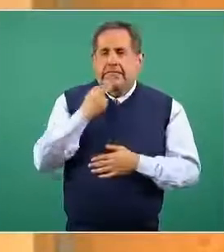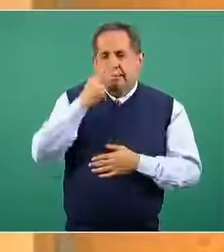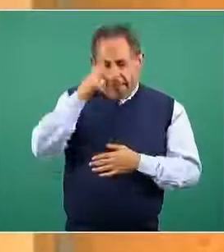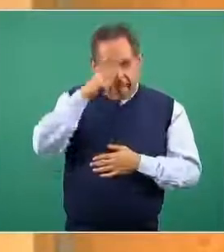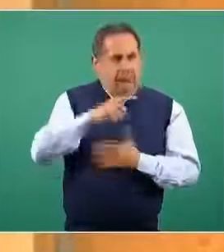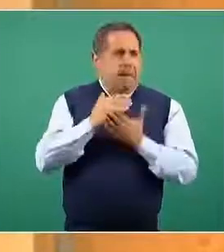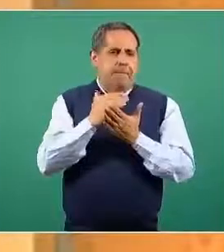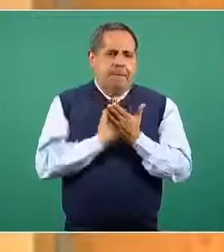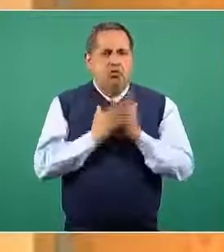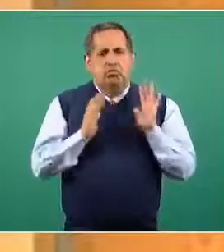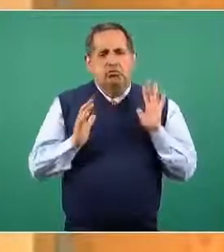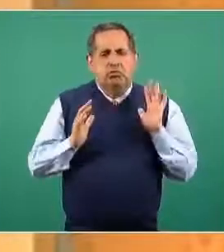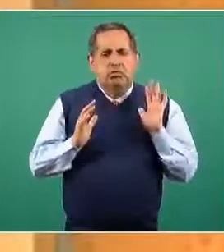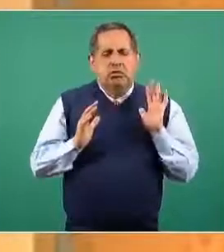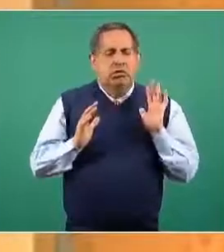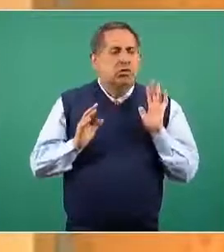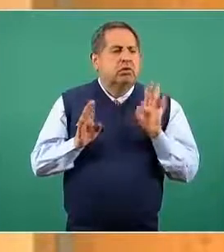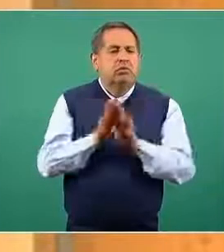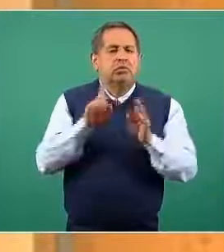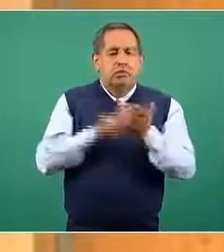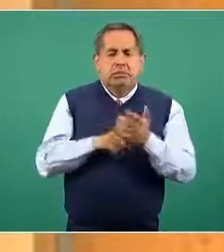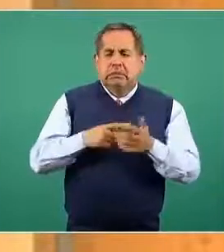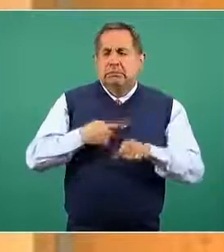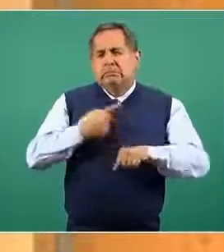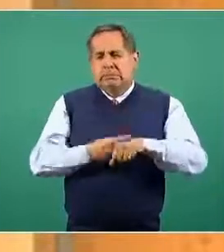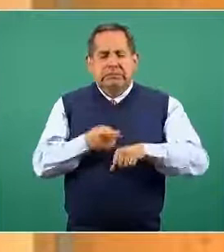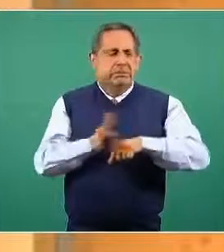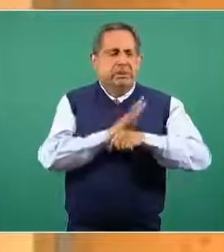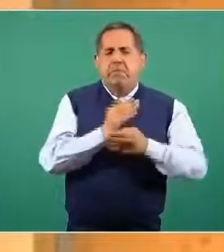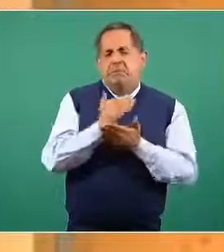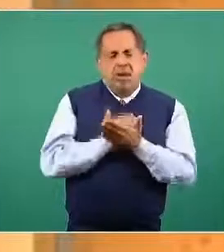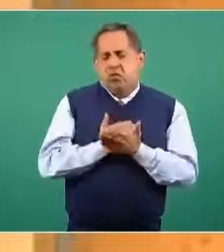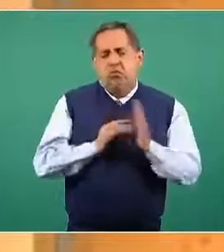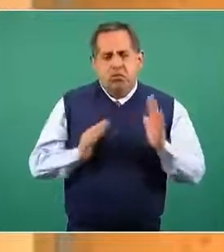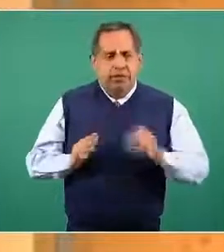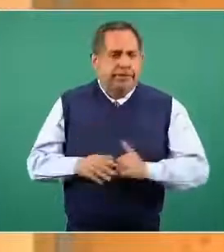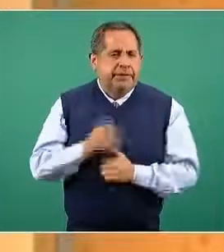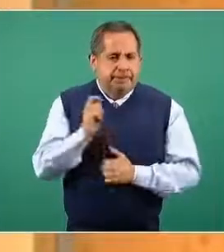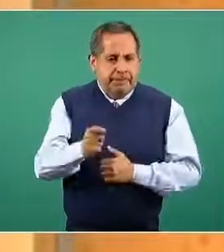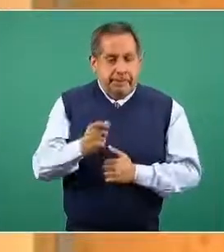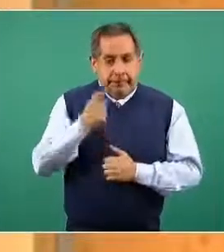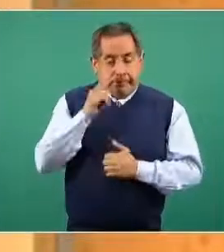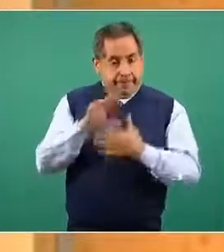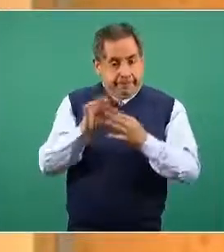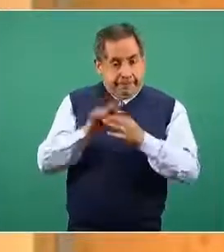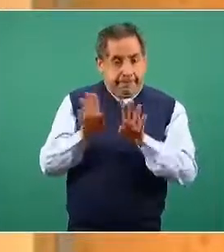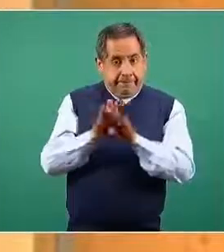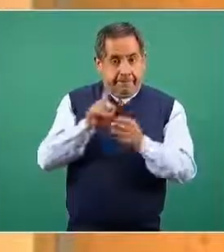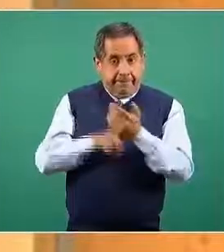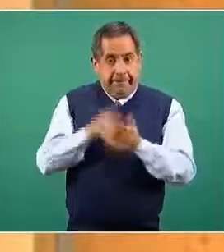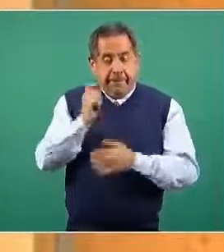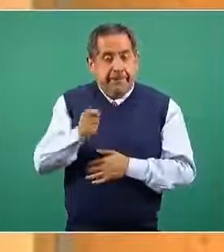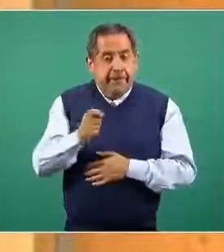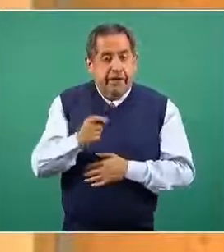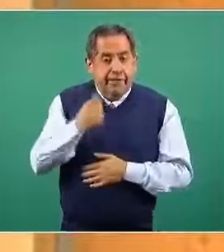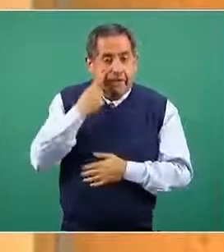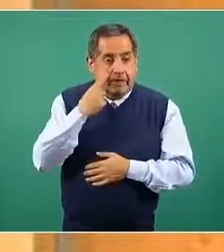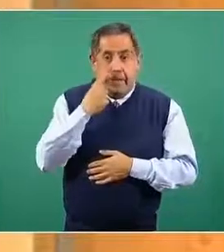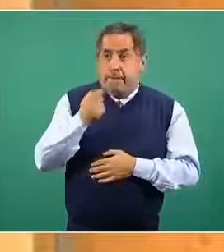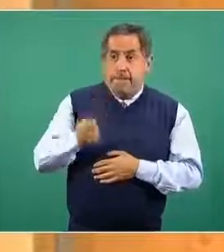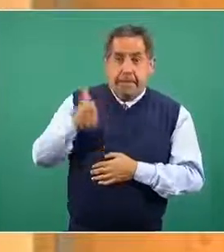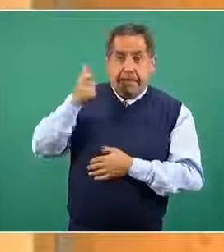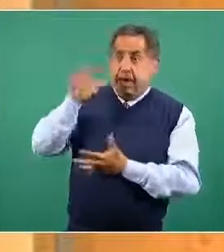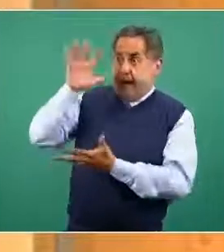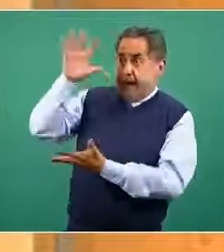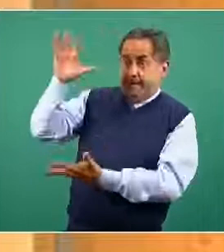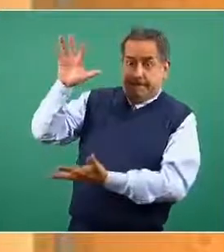ser una persona que padezca COVID. Y lo que tenemos es que con la primera dotación, con